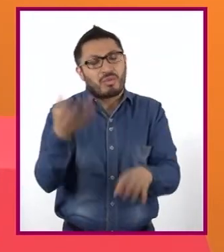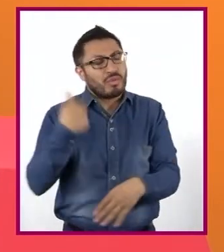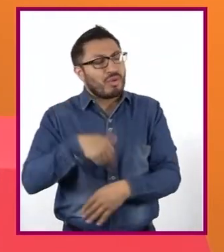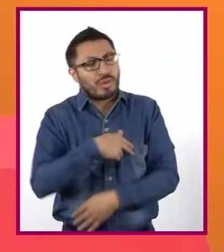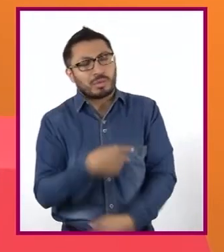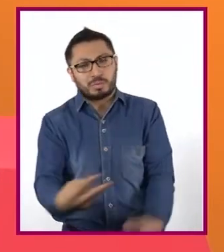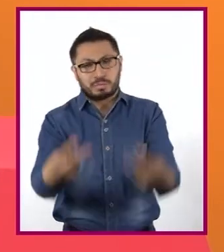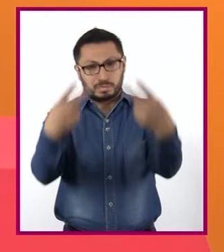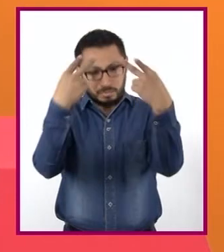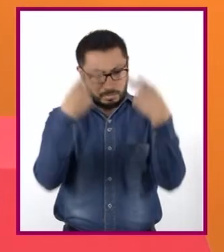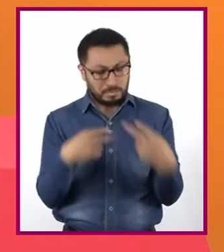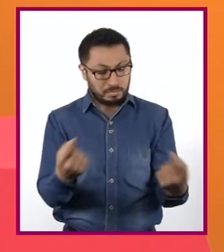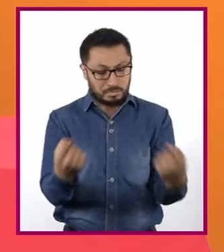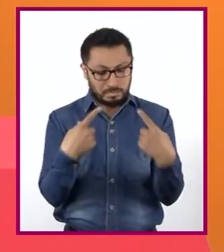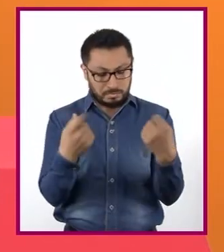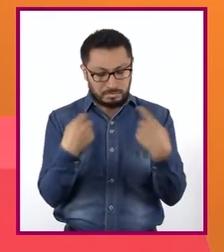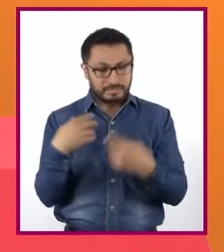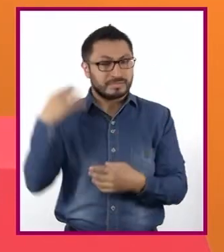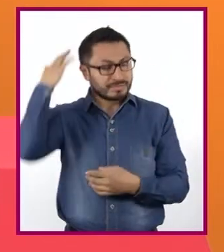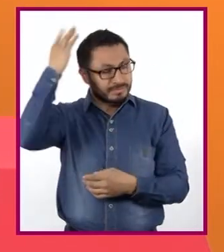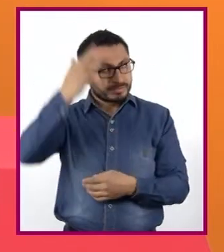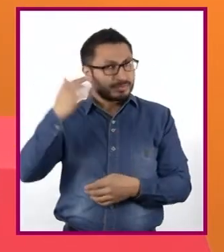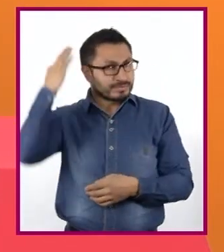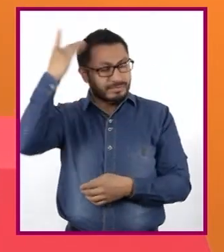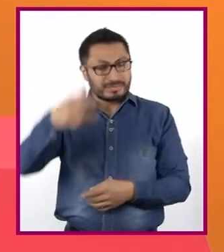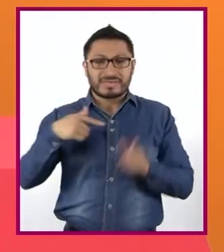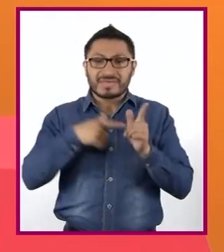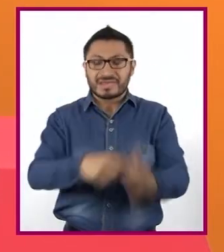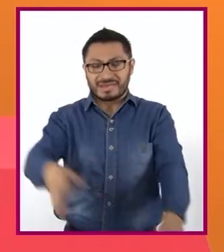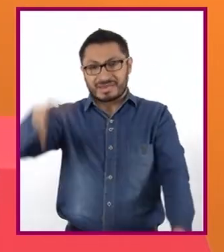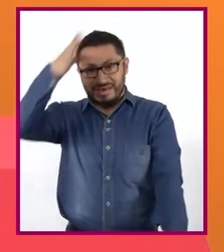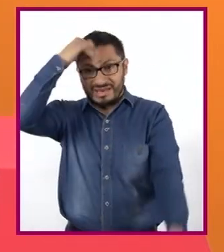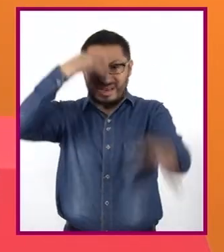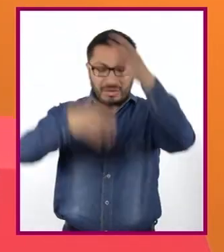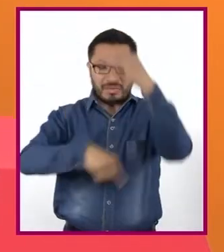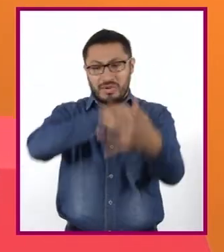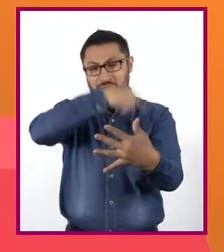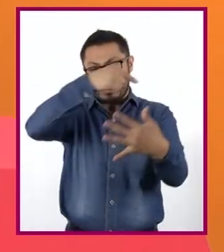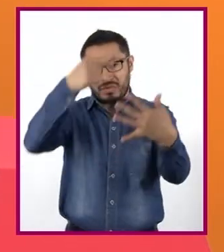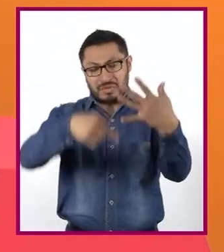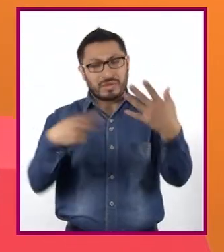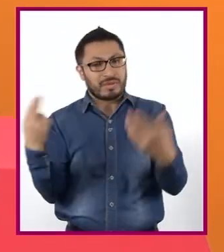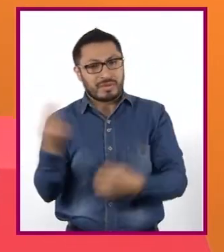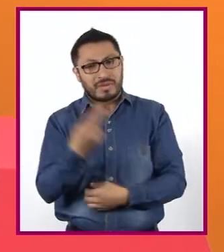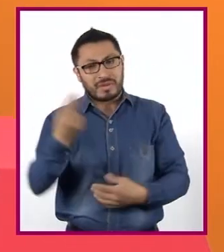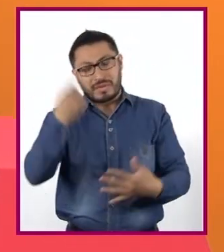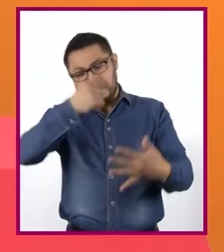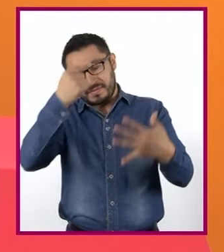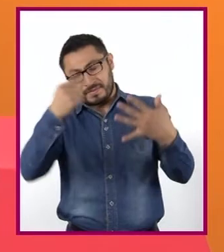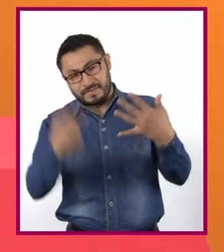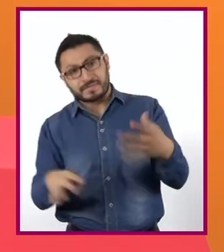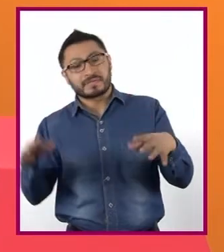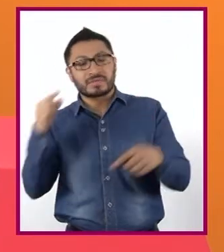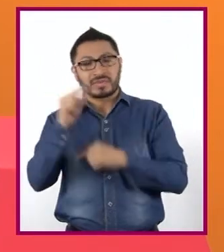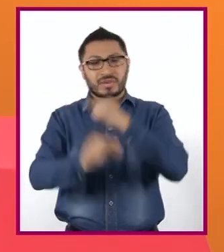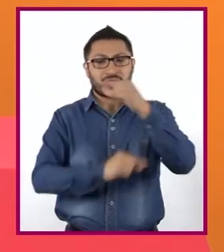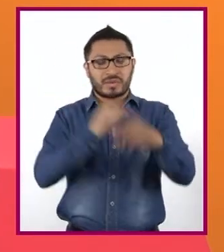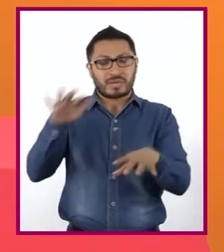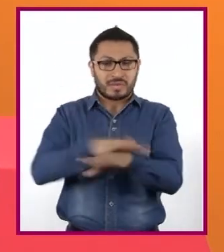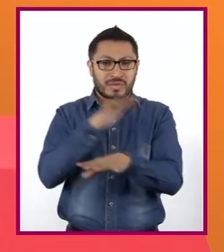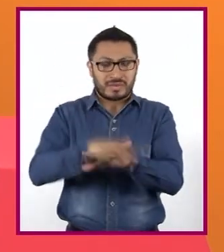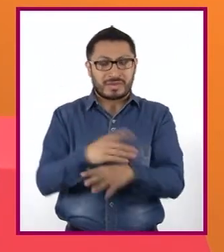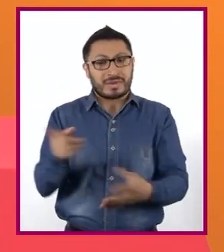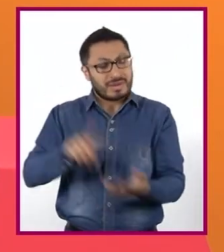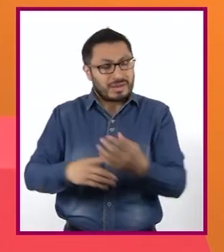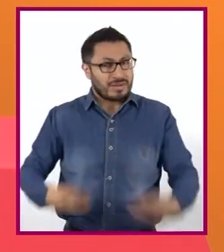permanente aprendizaje y con necesidades que cambian a lo largo del tiempo. Por ello, cada etapa de la vida es muy importante, así como